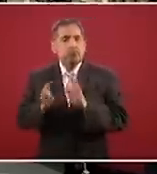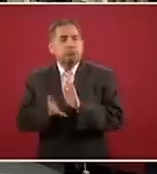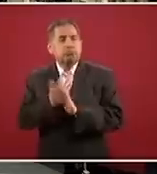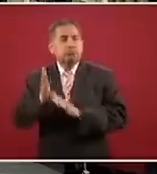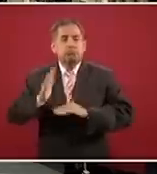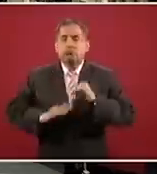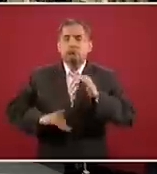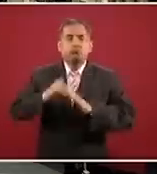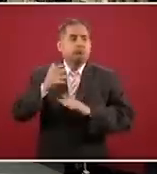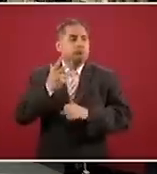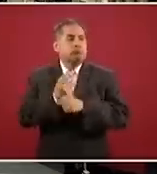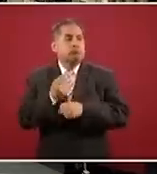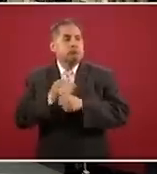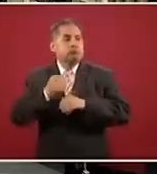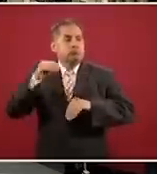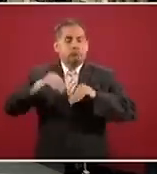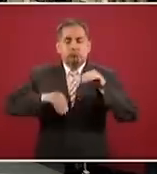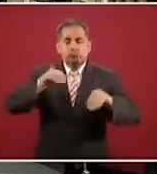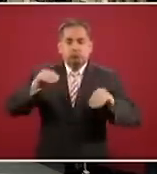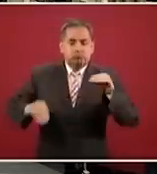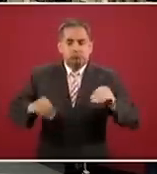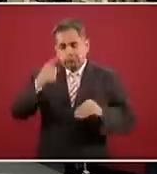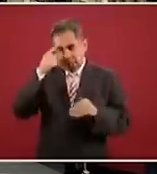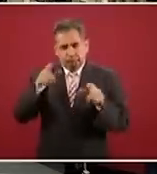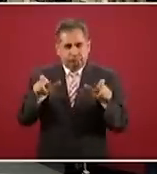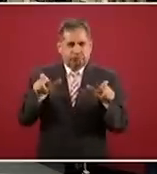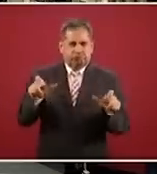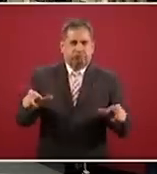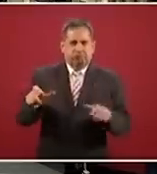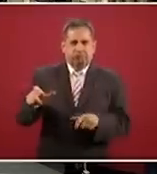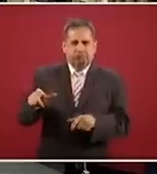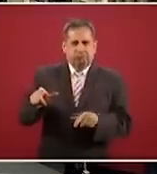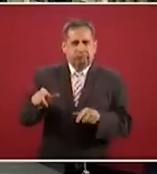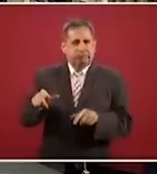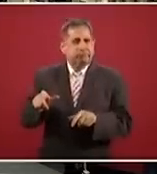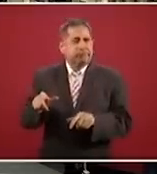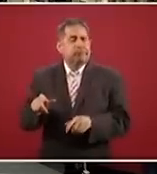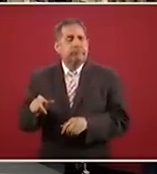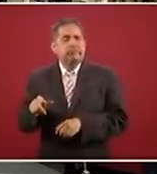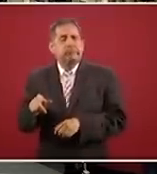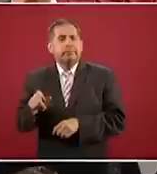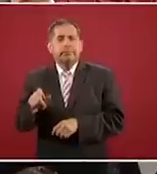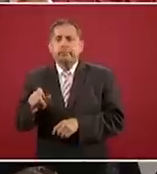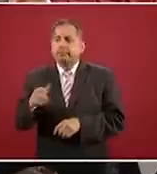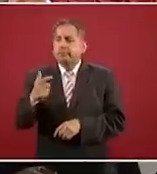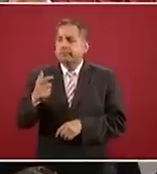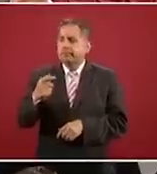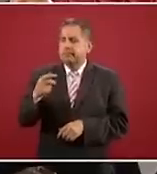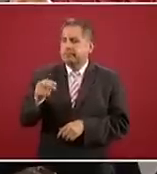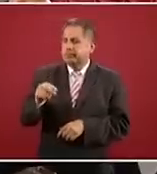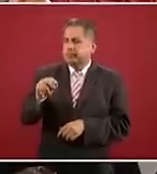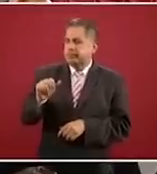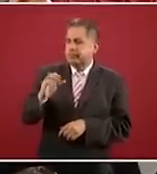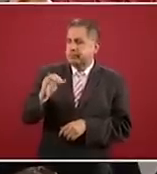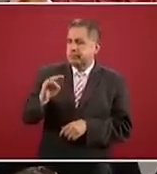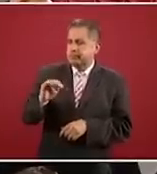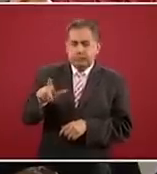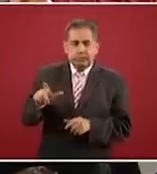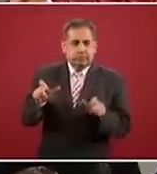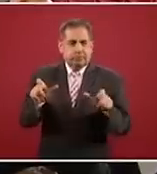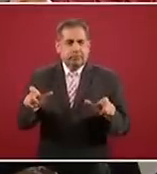estamos realizando para la Guardia, donde la construcción está enfocada dentro de las coordinaciones regionales